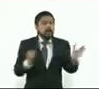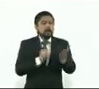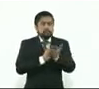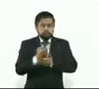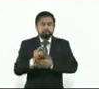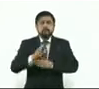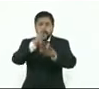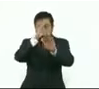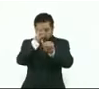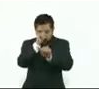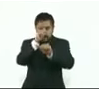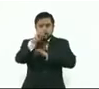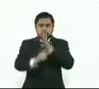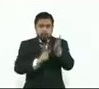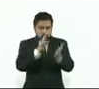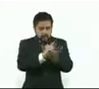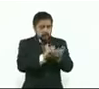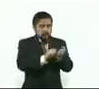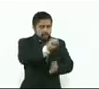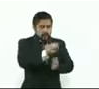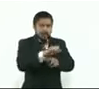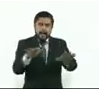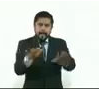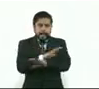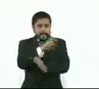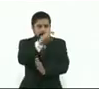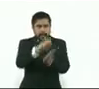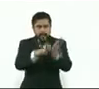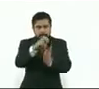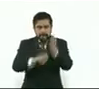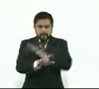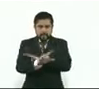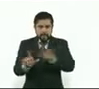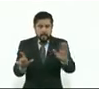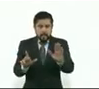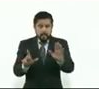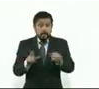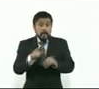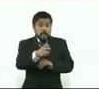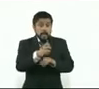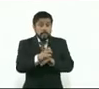para que cambiara la Constitución y hubiera la revocación de mandato al